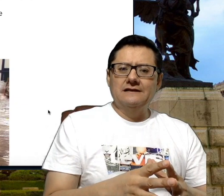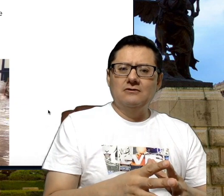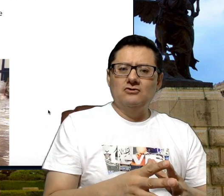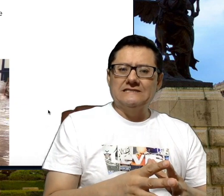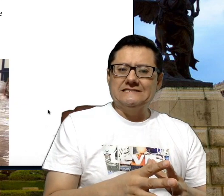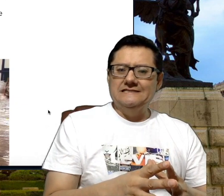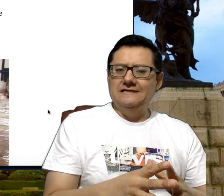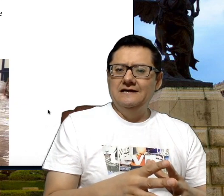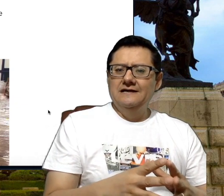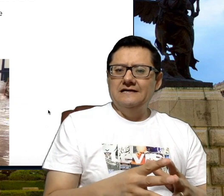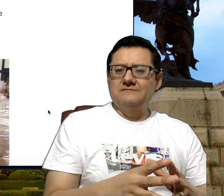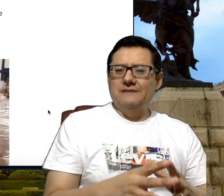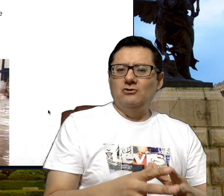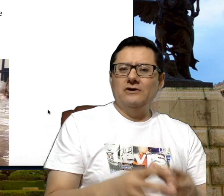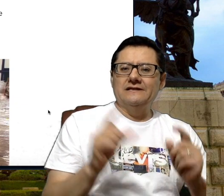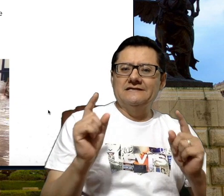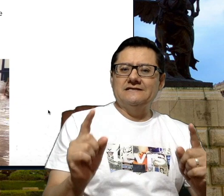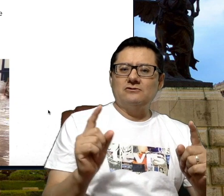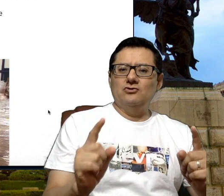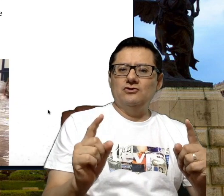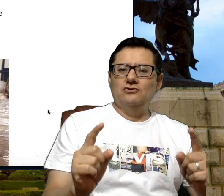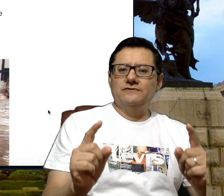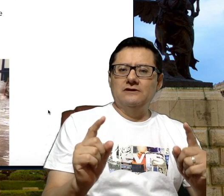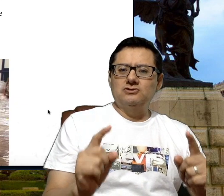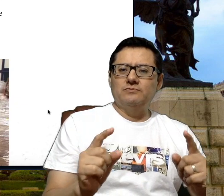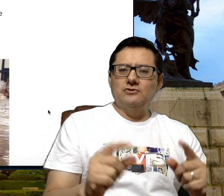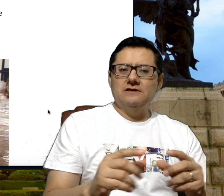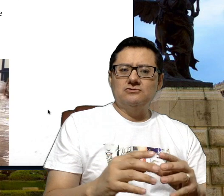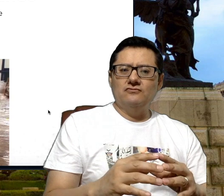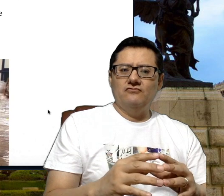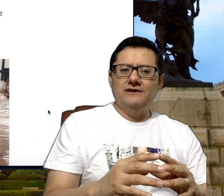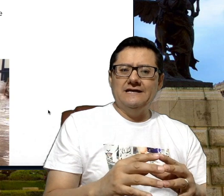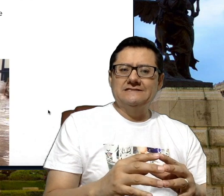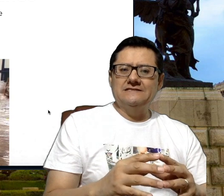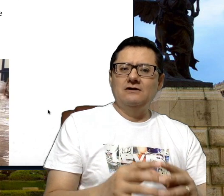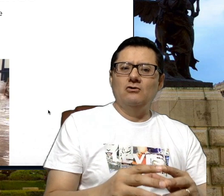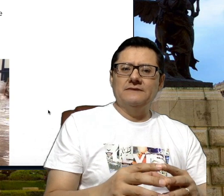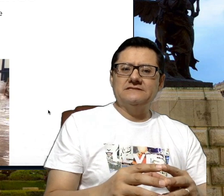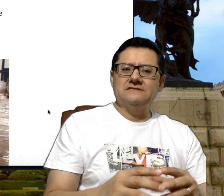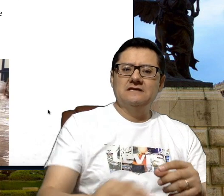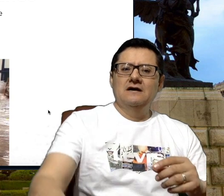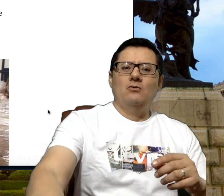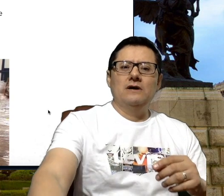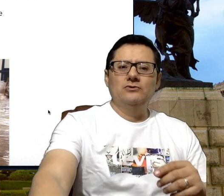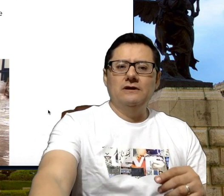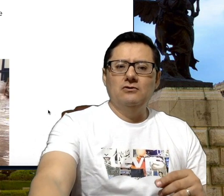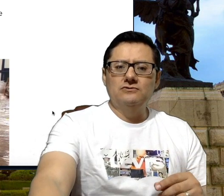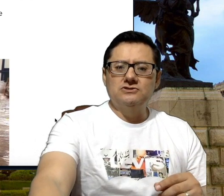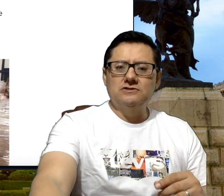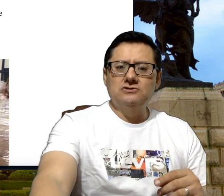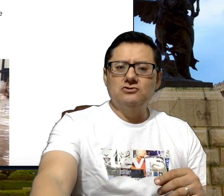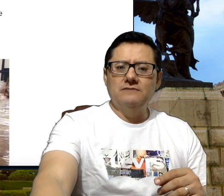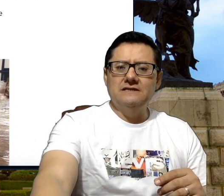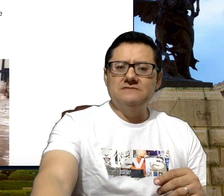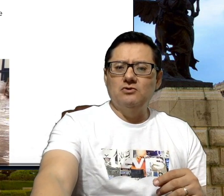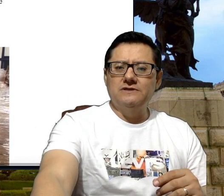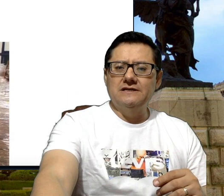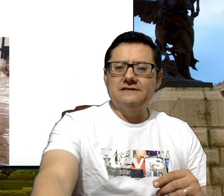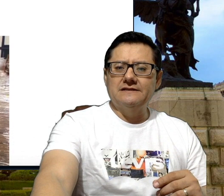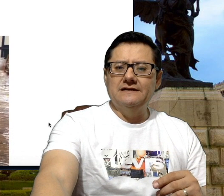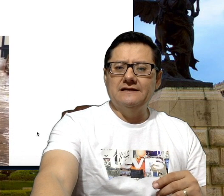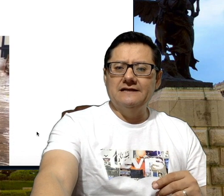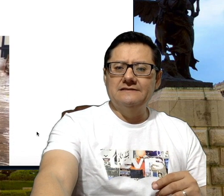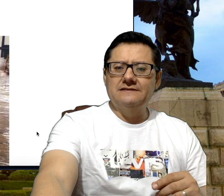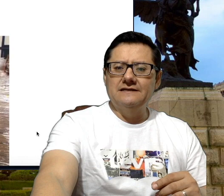titular del CONACYT, explicó que el desarrollo de los proyectos fue en 5 meses, cuando en condiciones normales